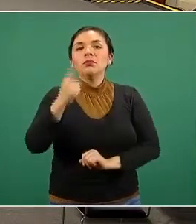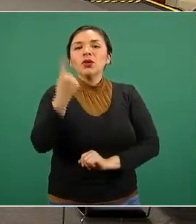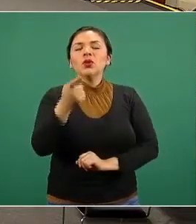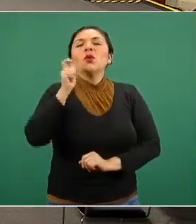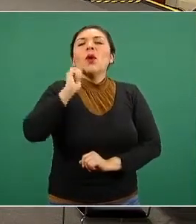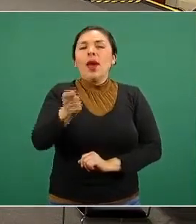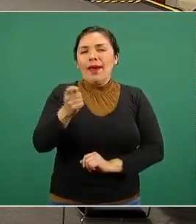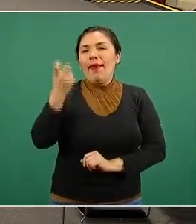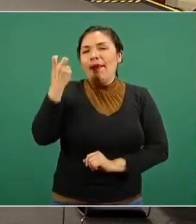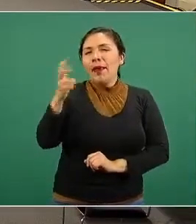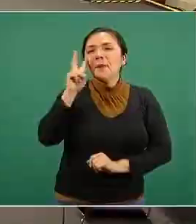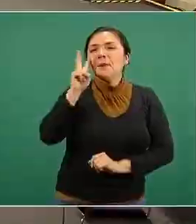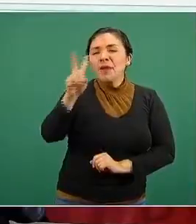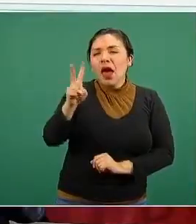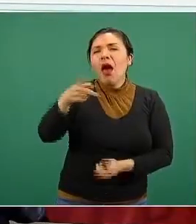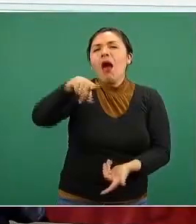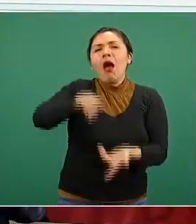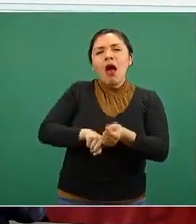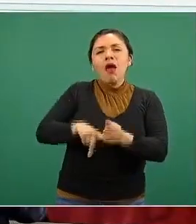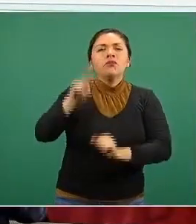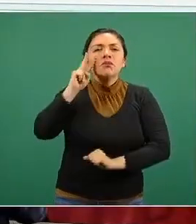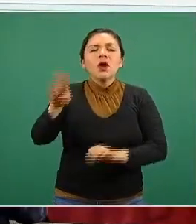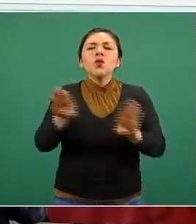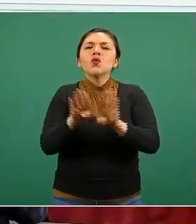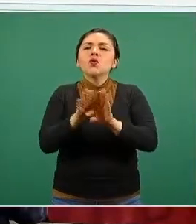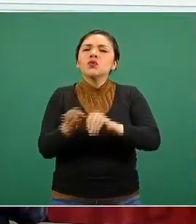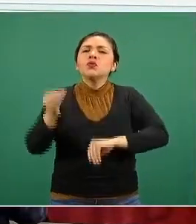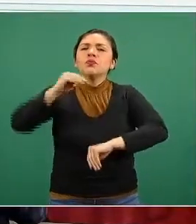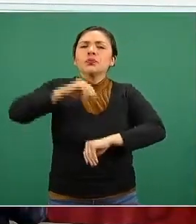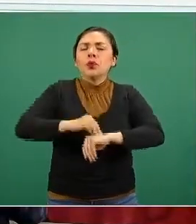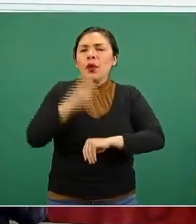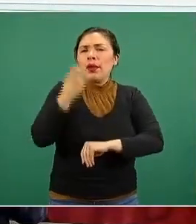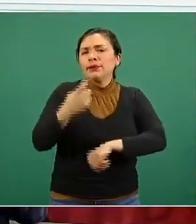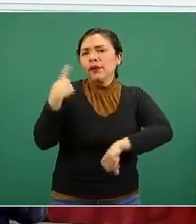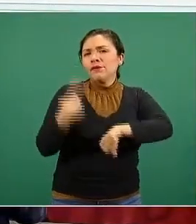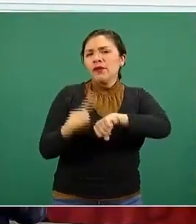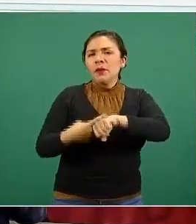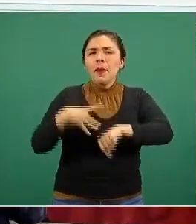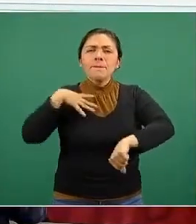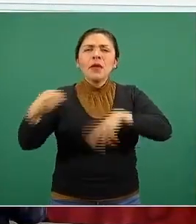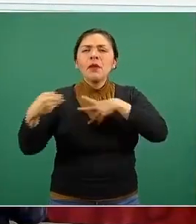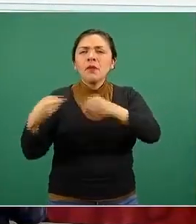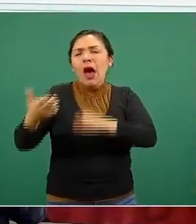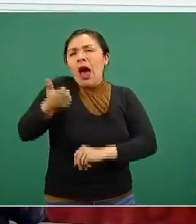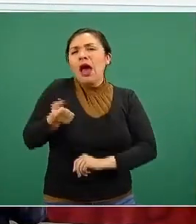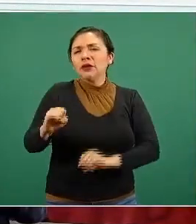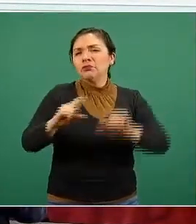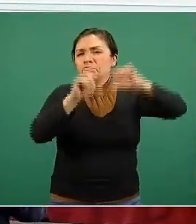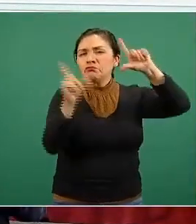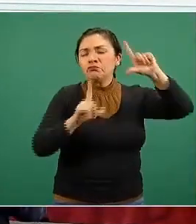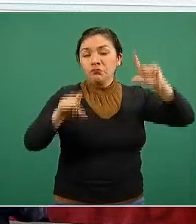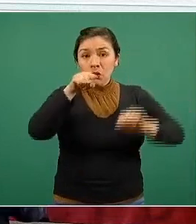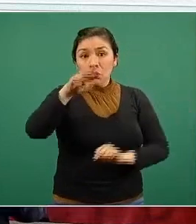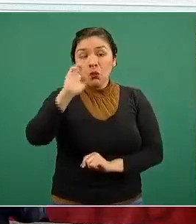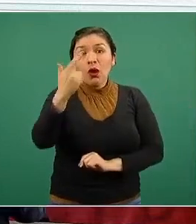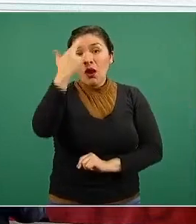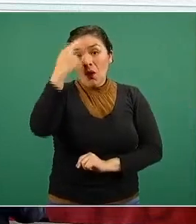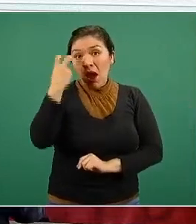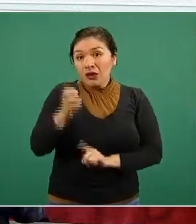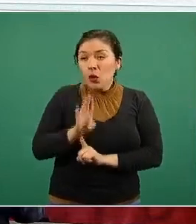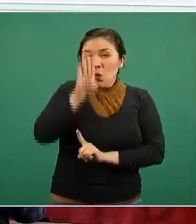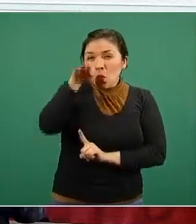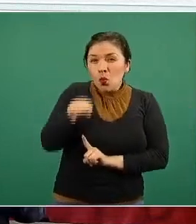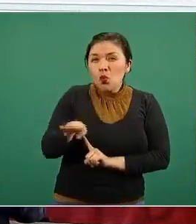precisamente podemos ver representado el comportamiento de la epidemia en todo el país, recordando que esta